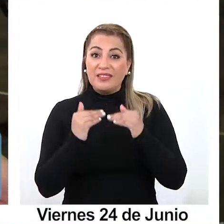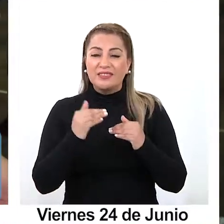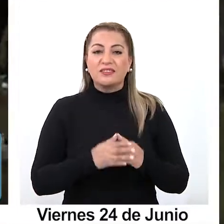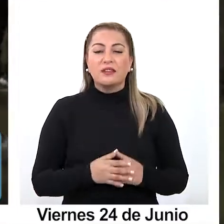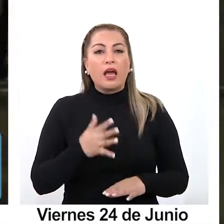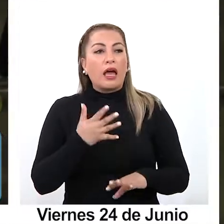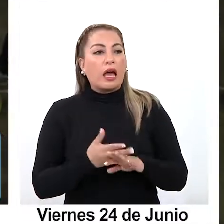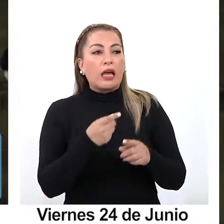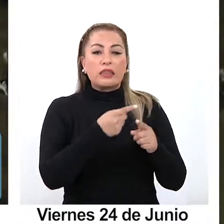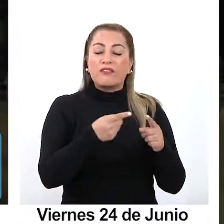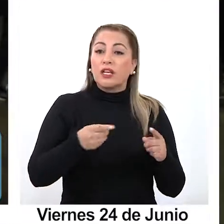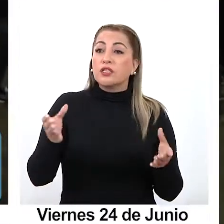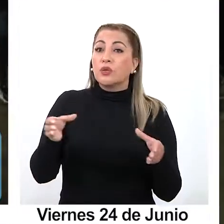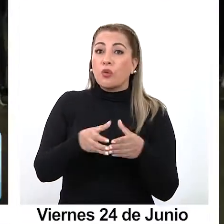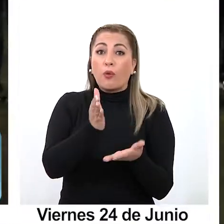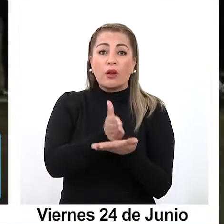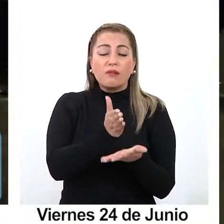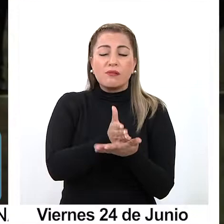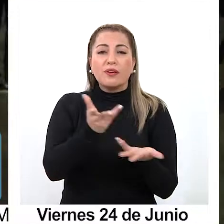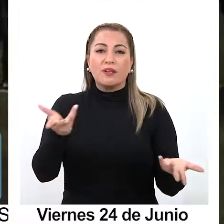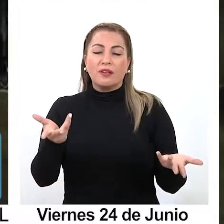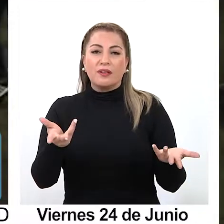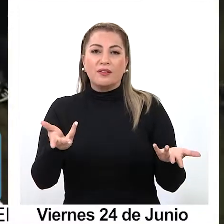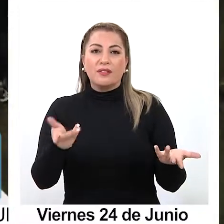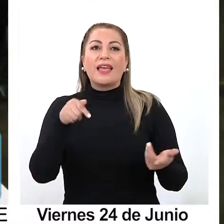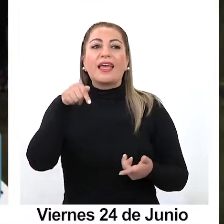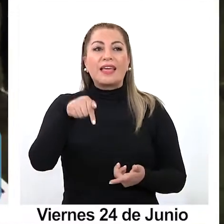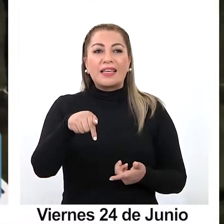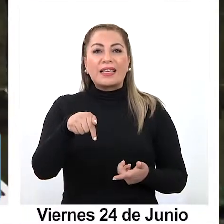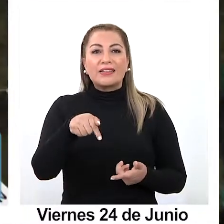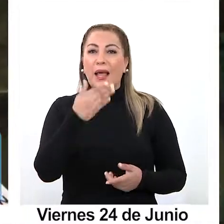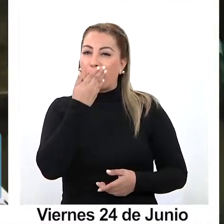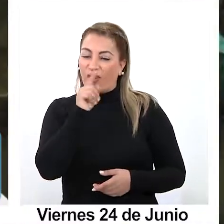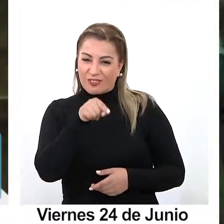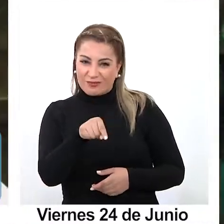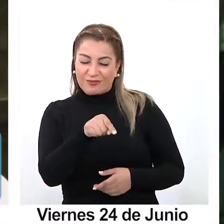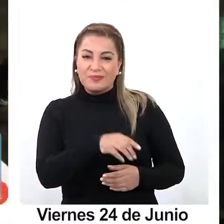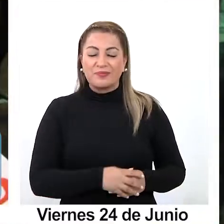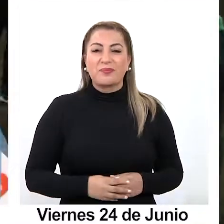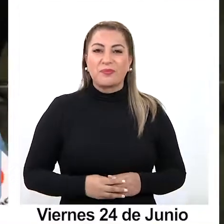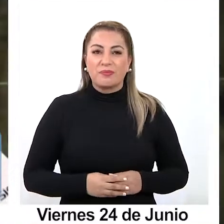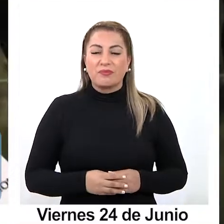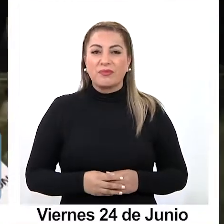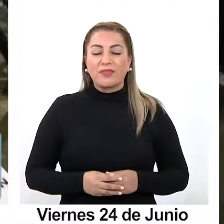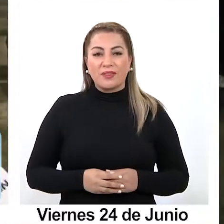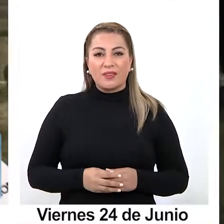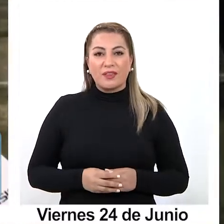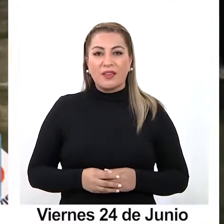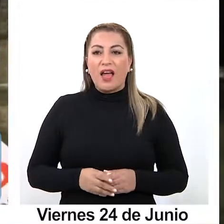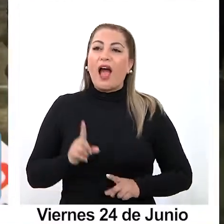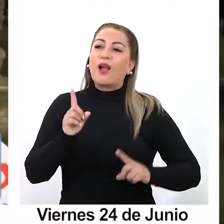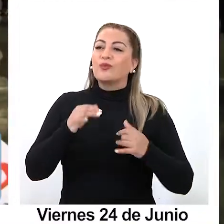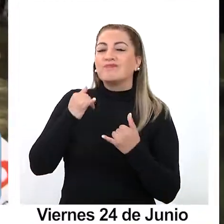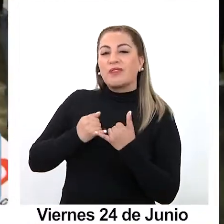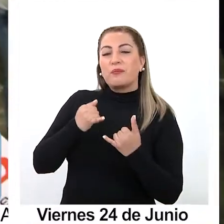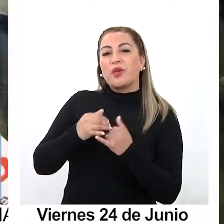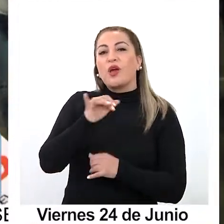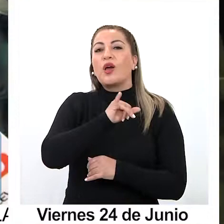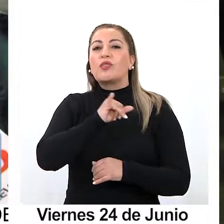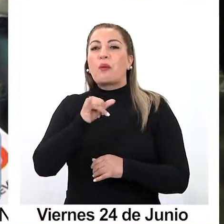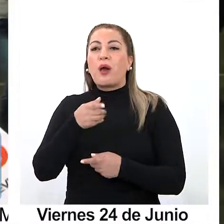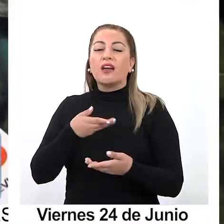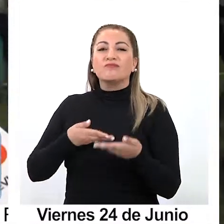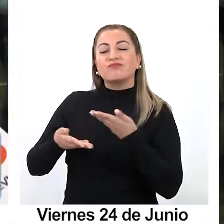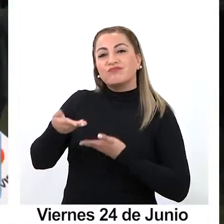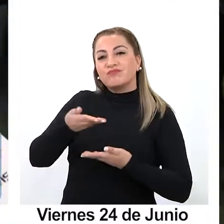en las clases. Hay varias academias, pero esta es como la mejor. Y claro, uno hace amistad acá, después